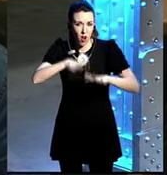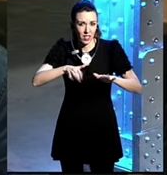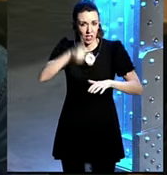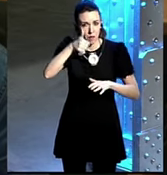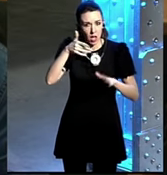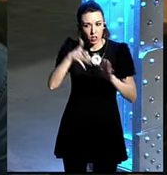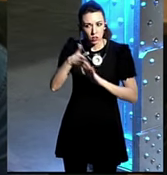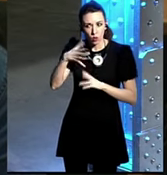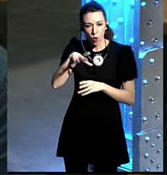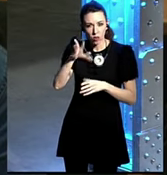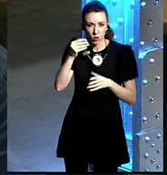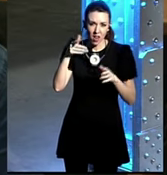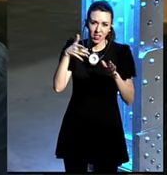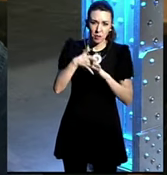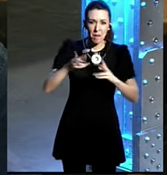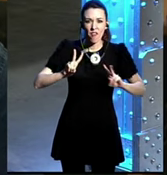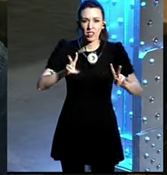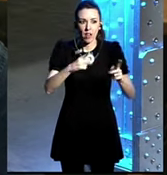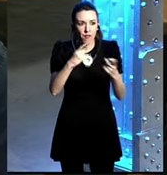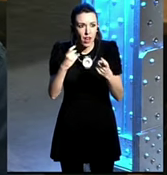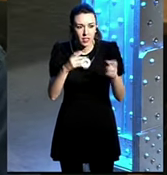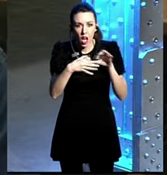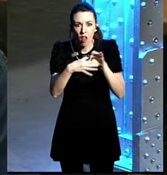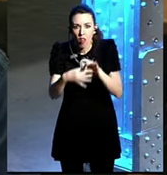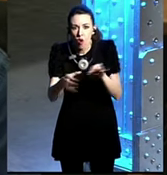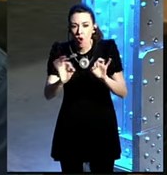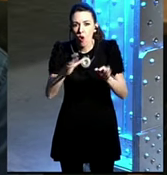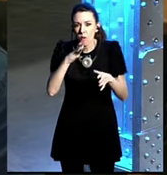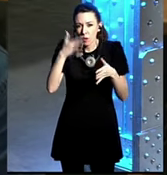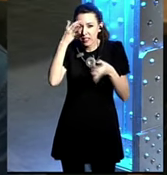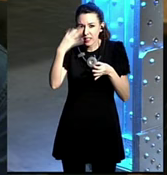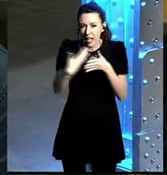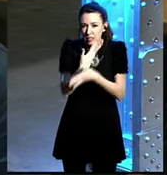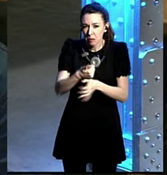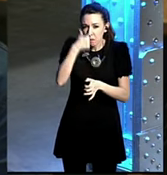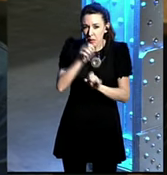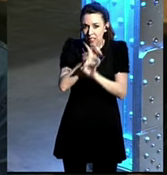la depresión es una falta de vitalidad o con qué? ¿Puede darme más detalles?